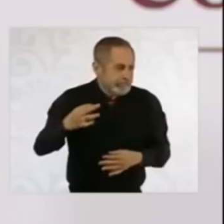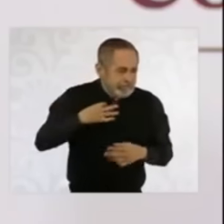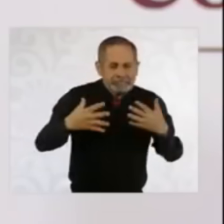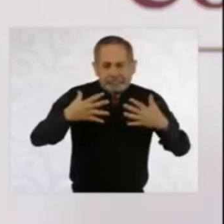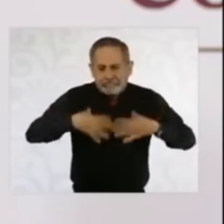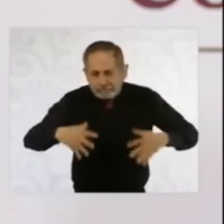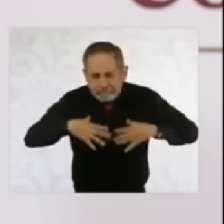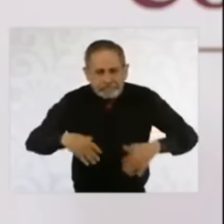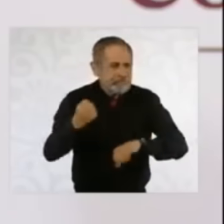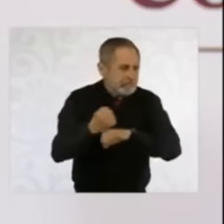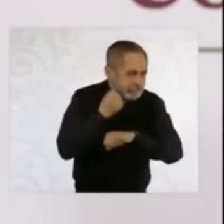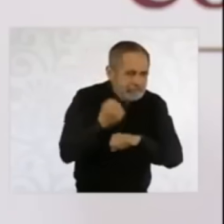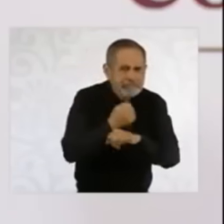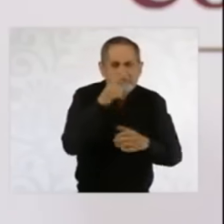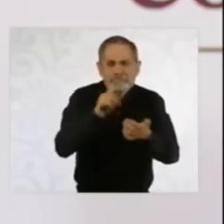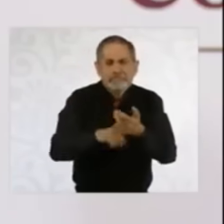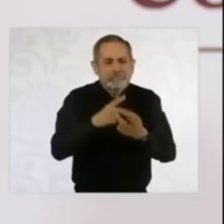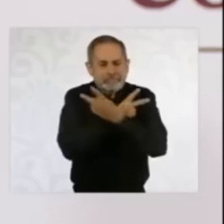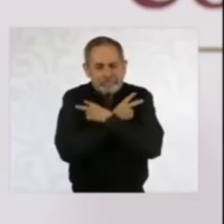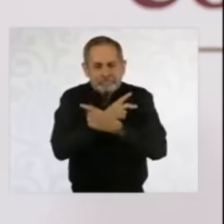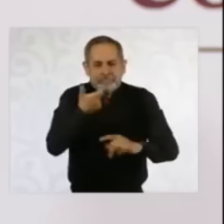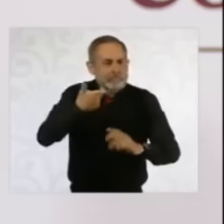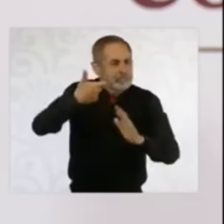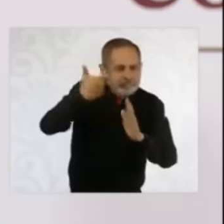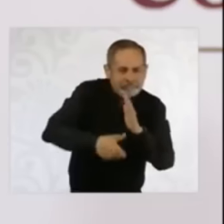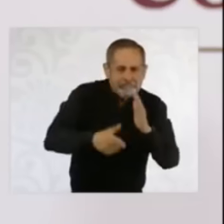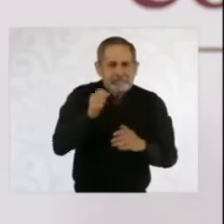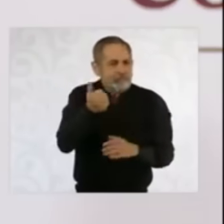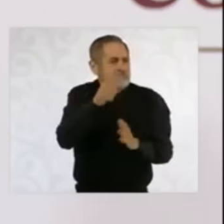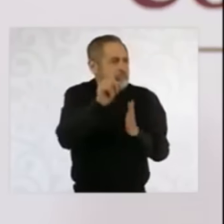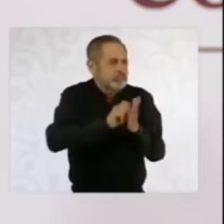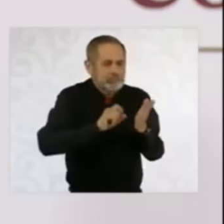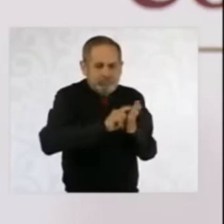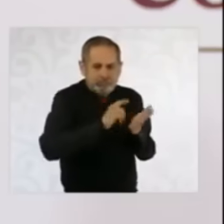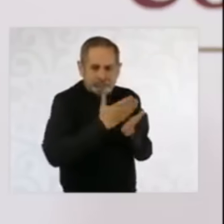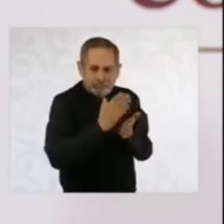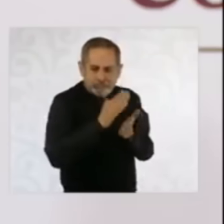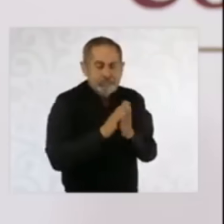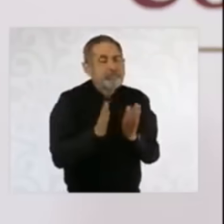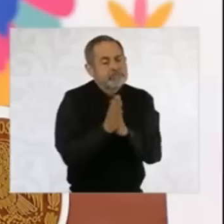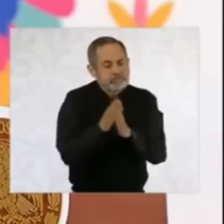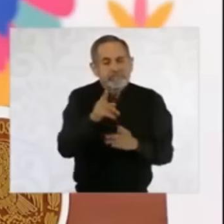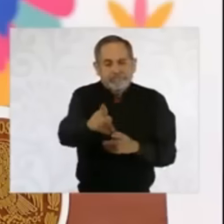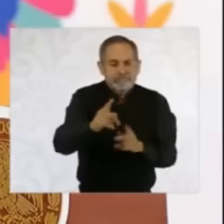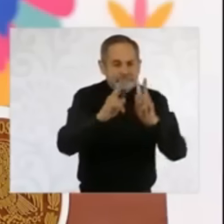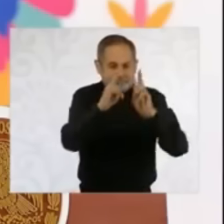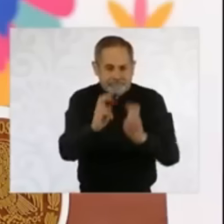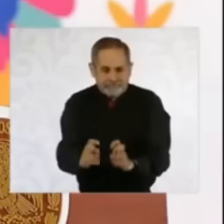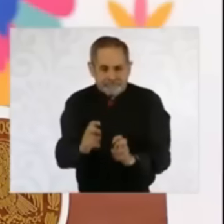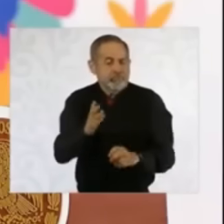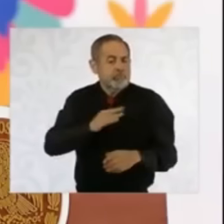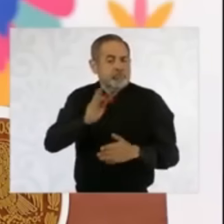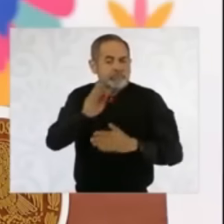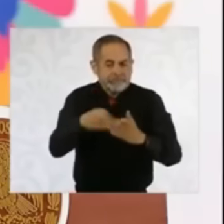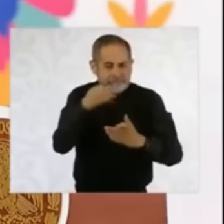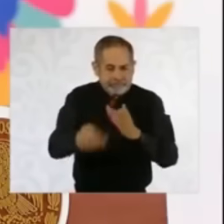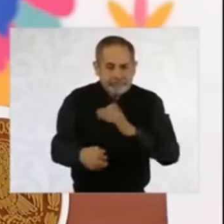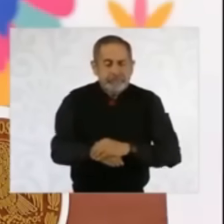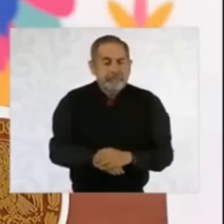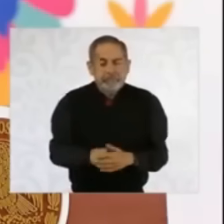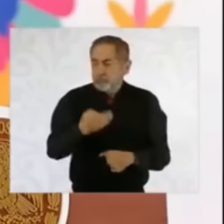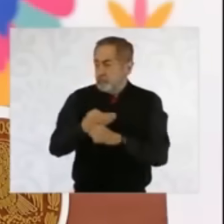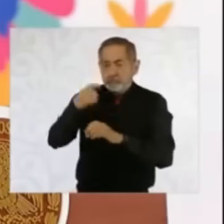calidad así que ya lo saben del 15 al 18 de noviembre todos al buen fin descarguen la app planeen sus